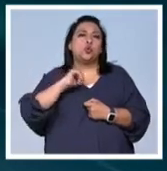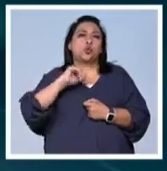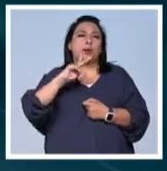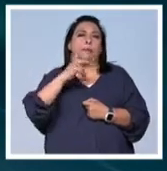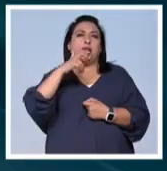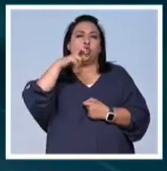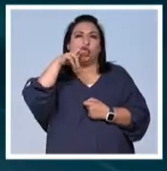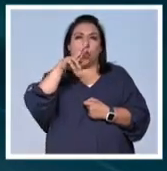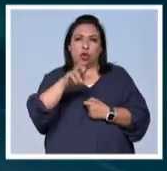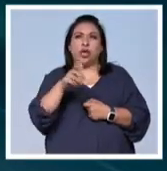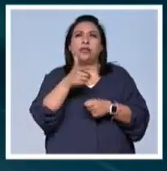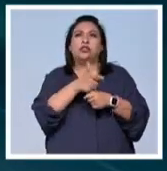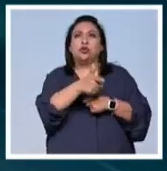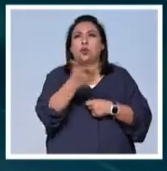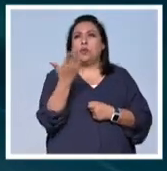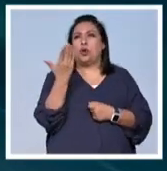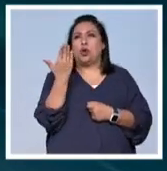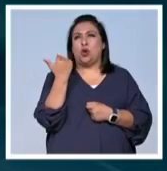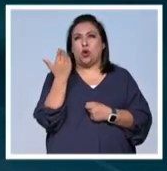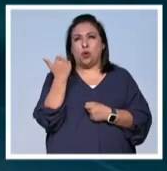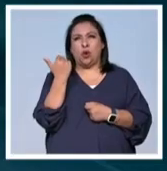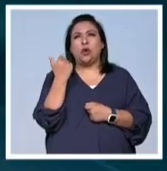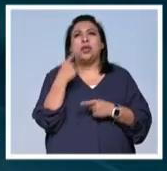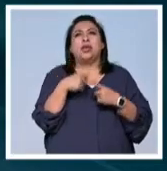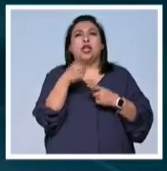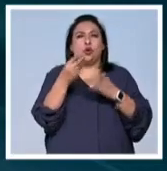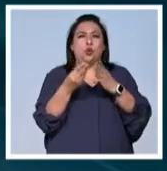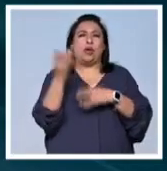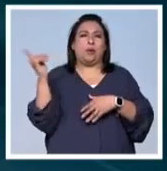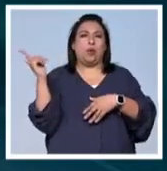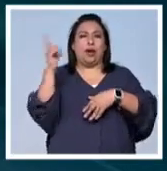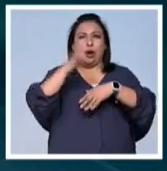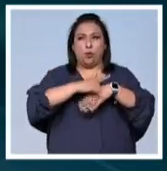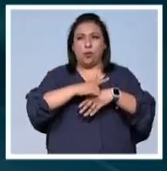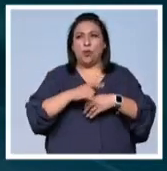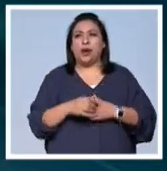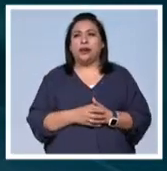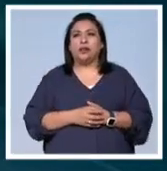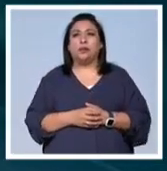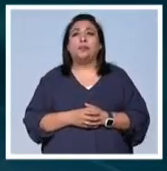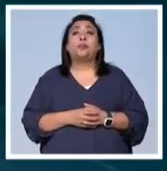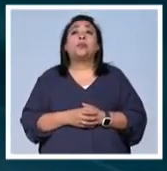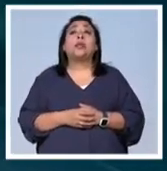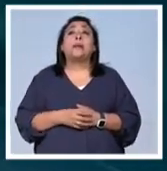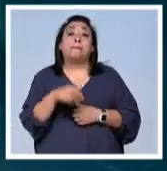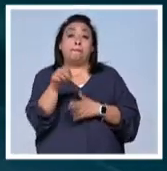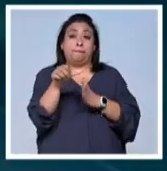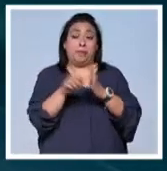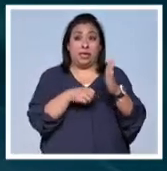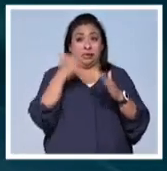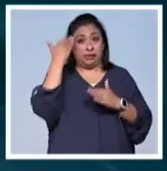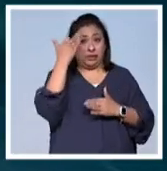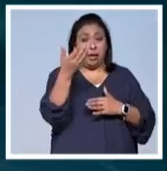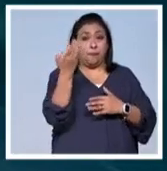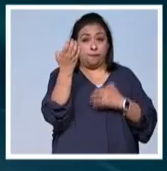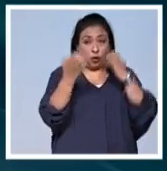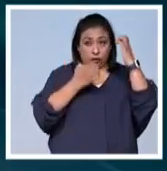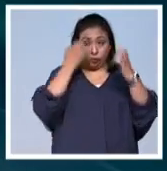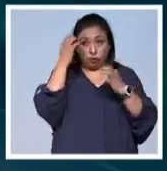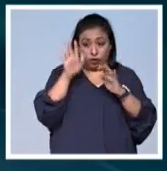que se descubrió recientemente por el nuevo aeropuerto Durante los meses que dure la exposición